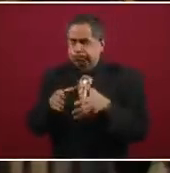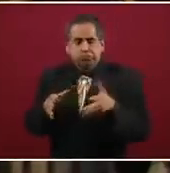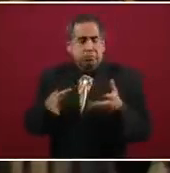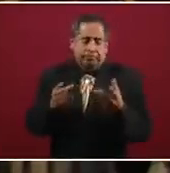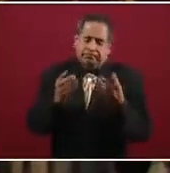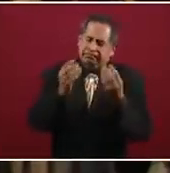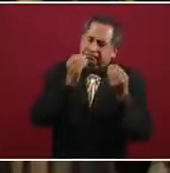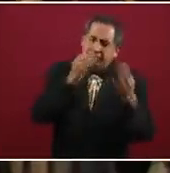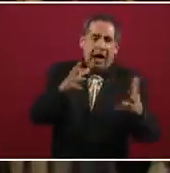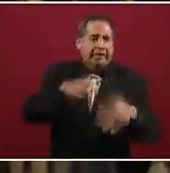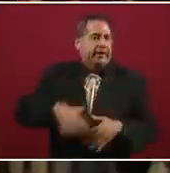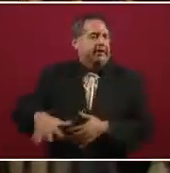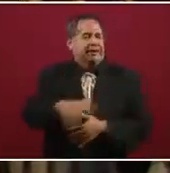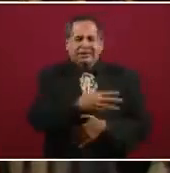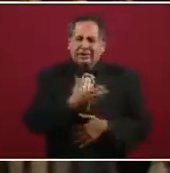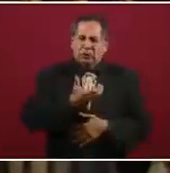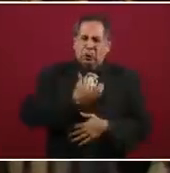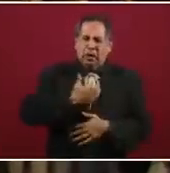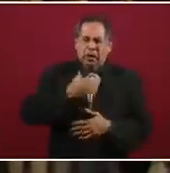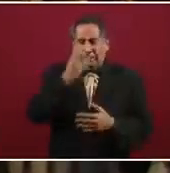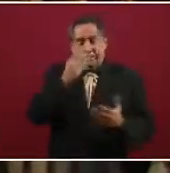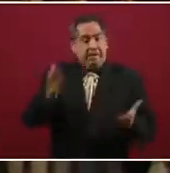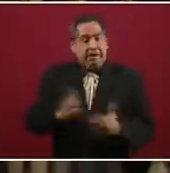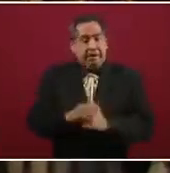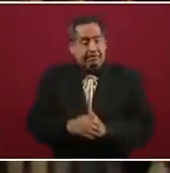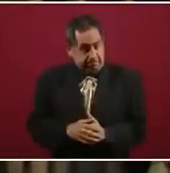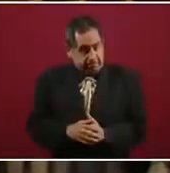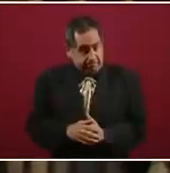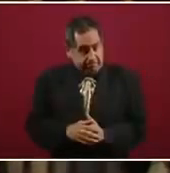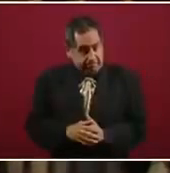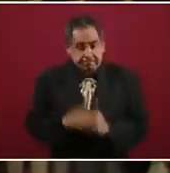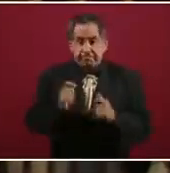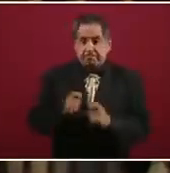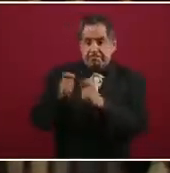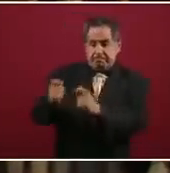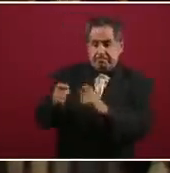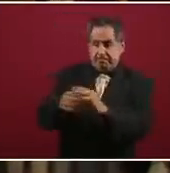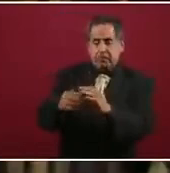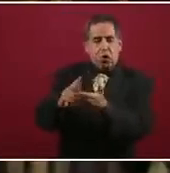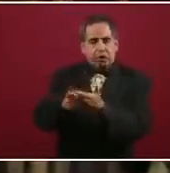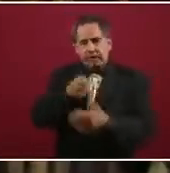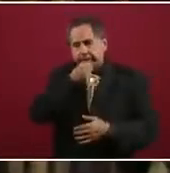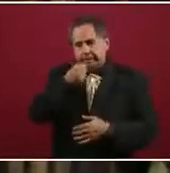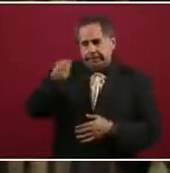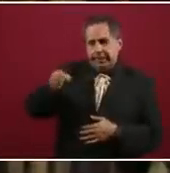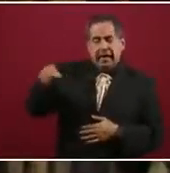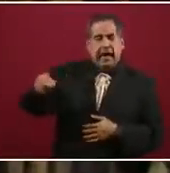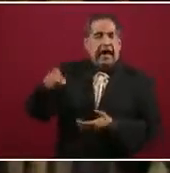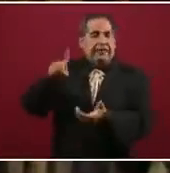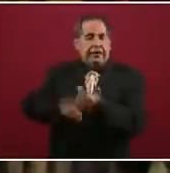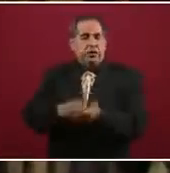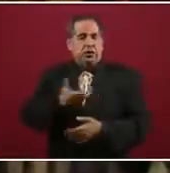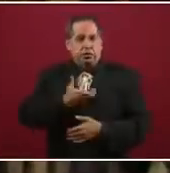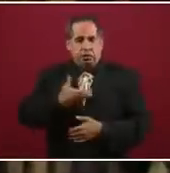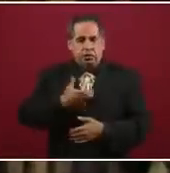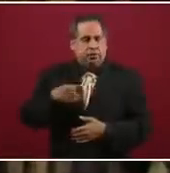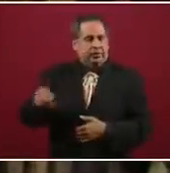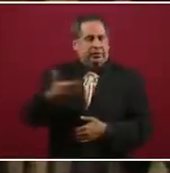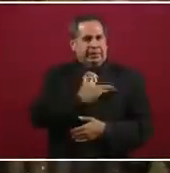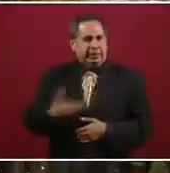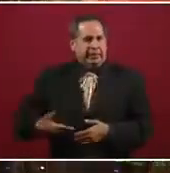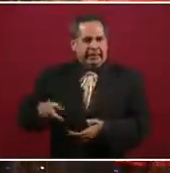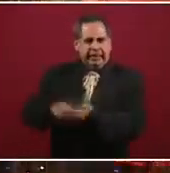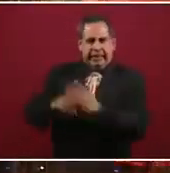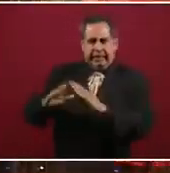pasar muchas cosas aquí, mucho baile. Yo regreso, por supuesto, los micrófonos al Palacio Nacional y regresaré a seguir con